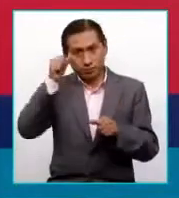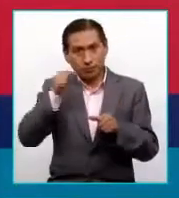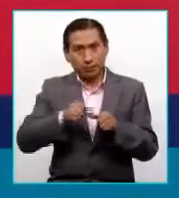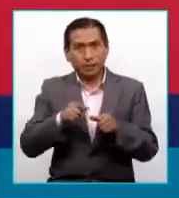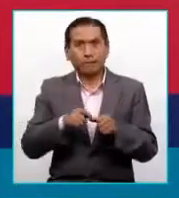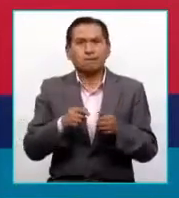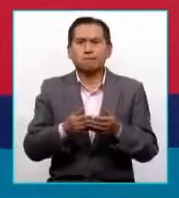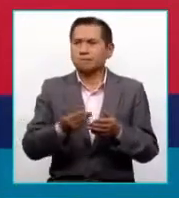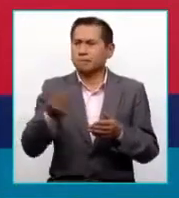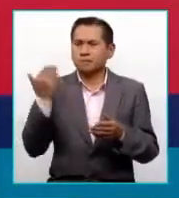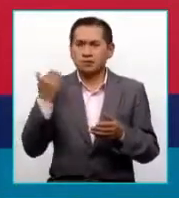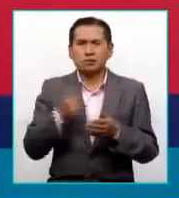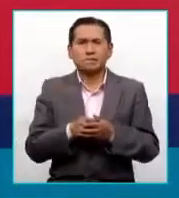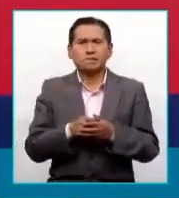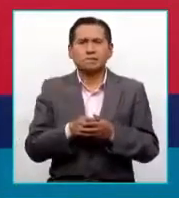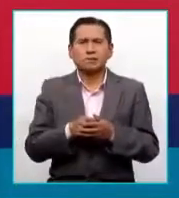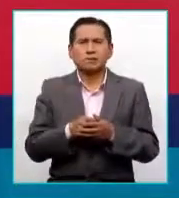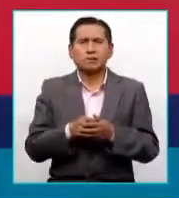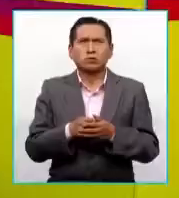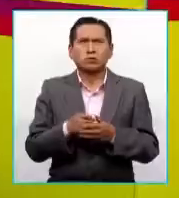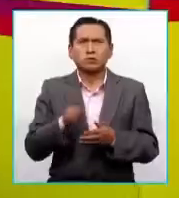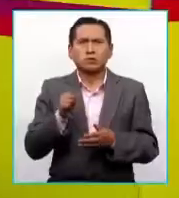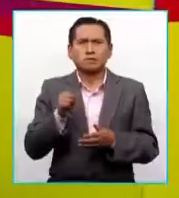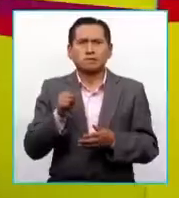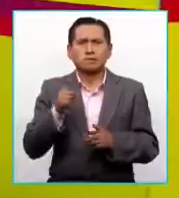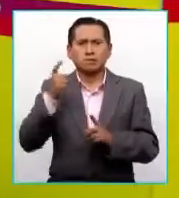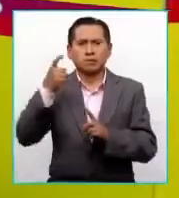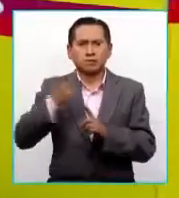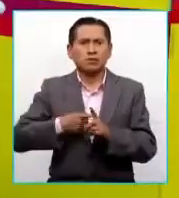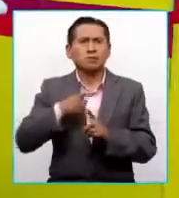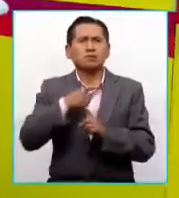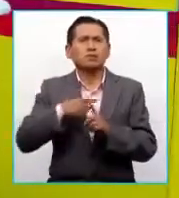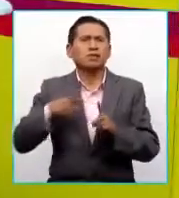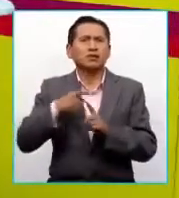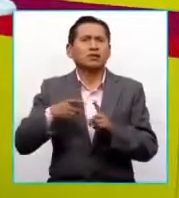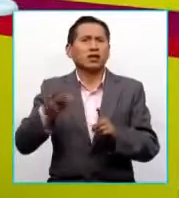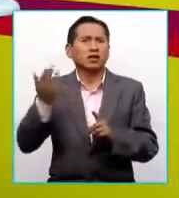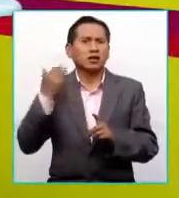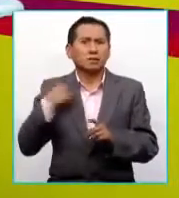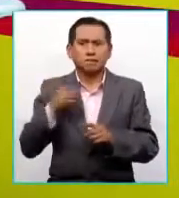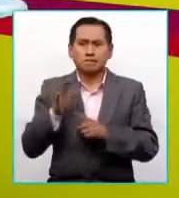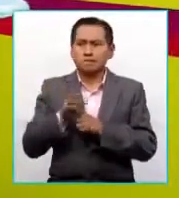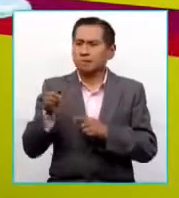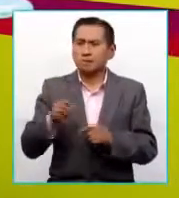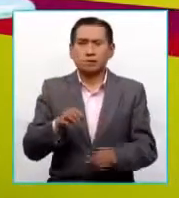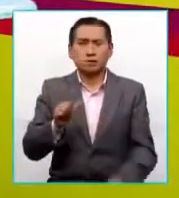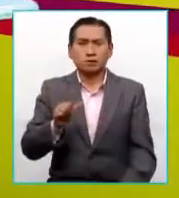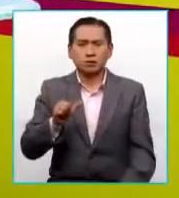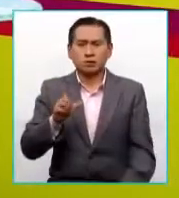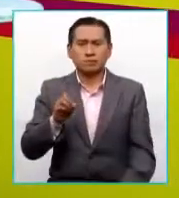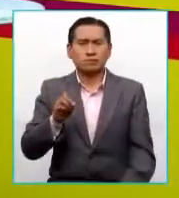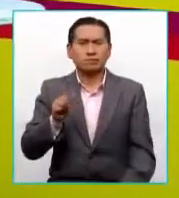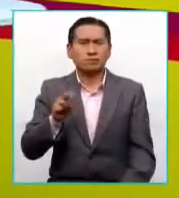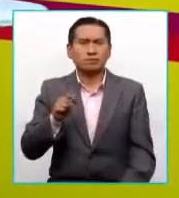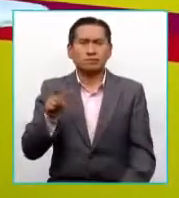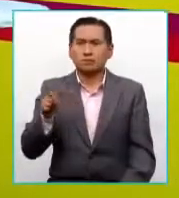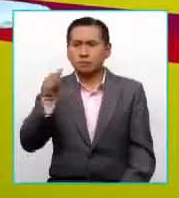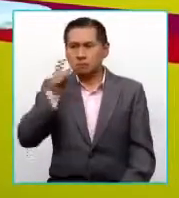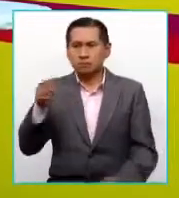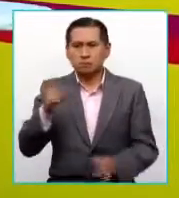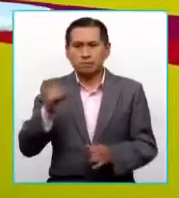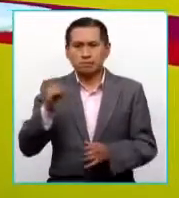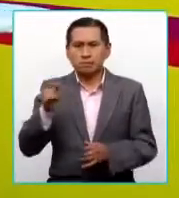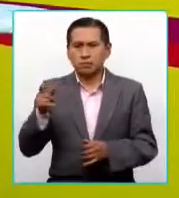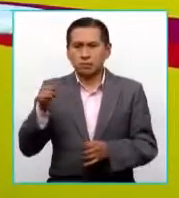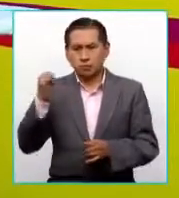hace aproximadamente un día y medio hemos compartido con ustedes parte del trabajo de Aldana Lucieux. Es una diseñadora en el ámbito